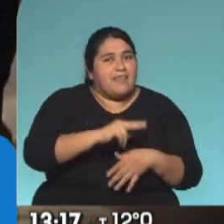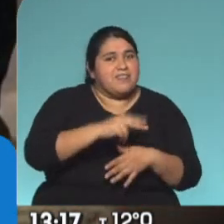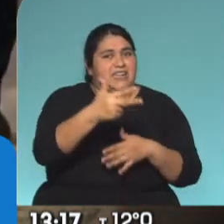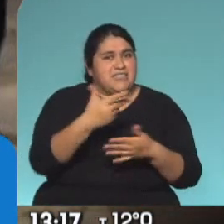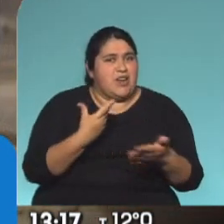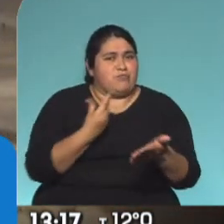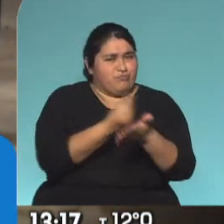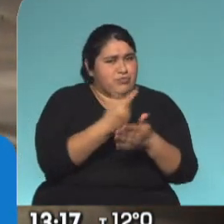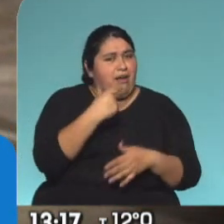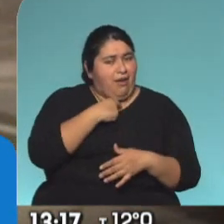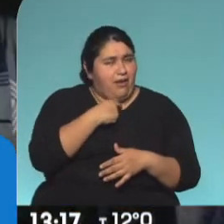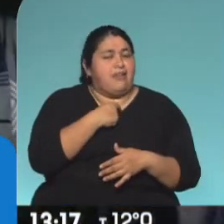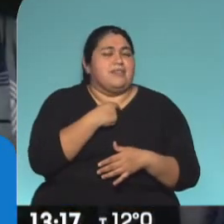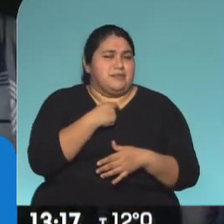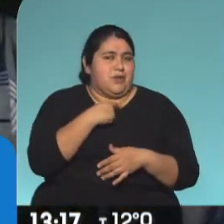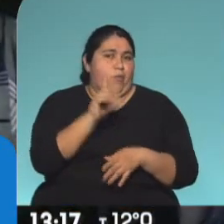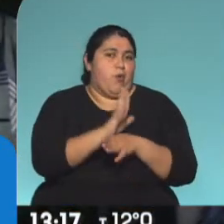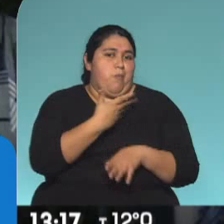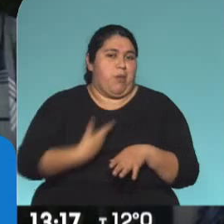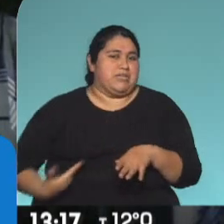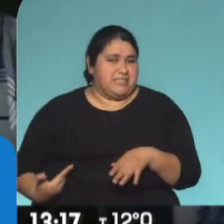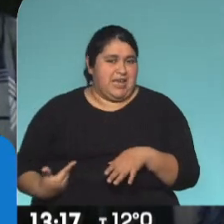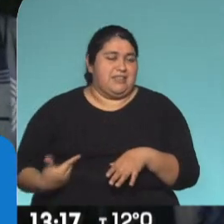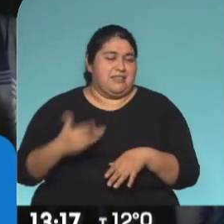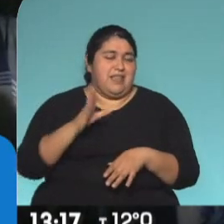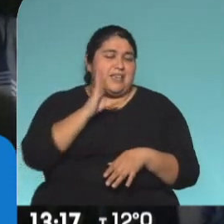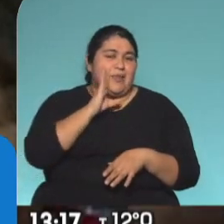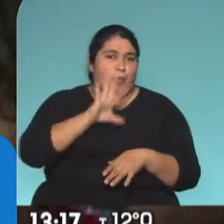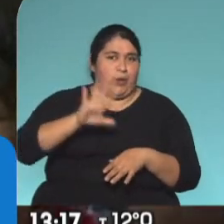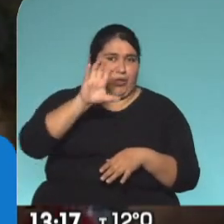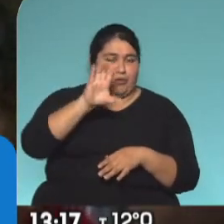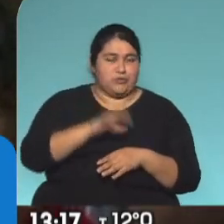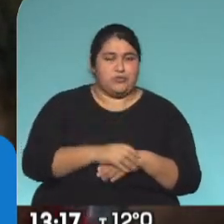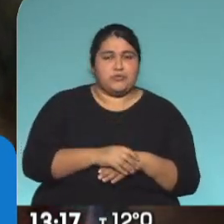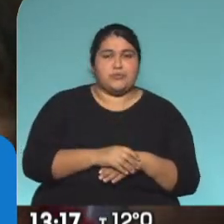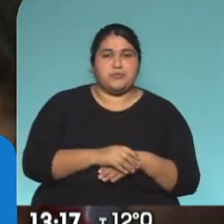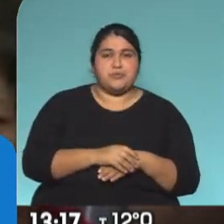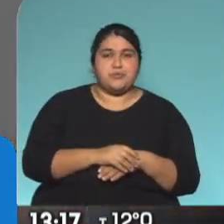por convertirse en presidente de los Estados Unidos.